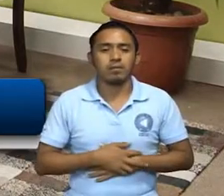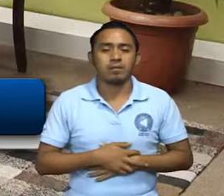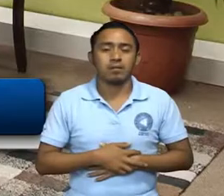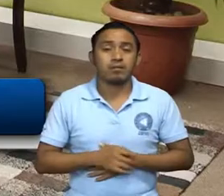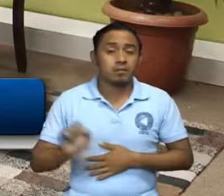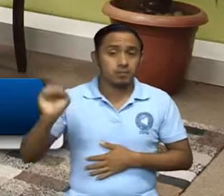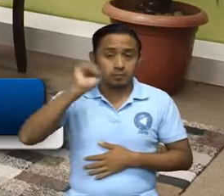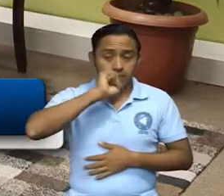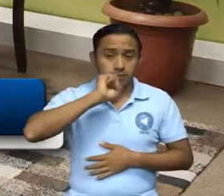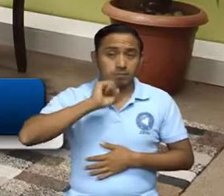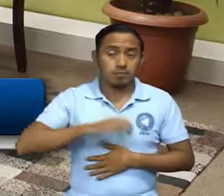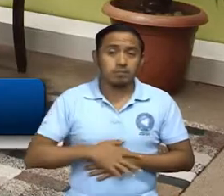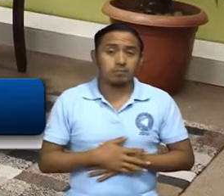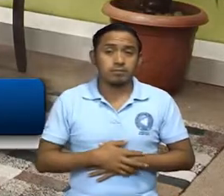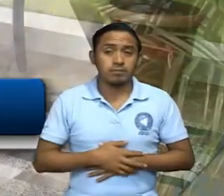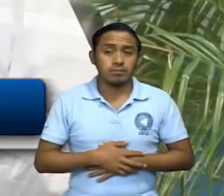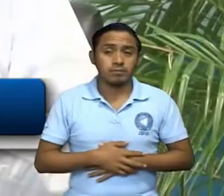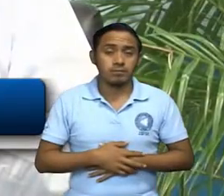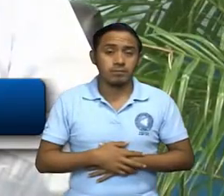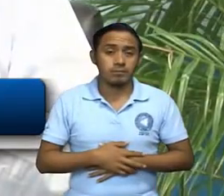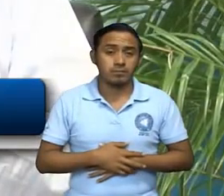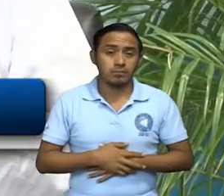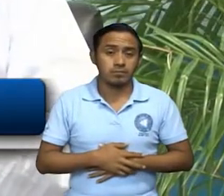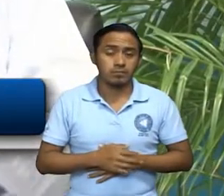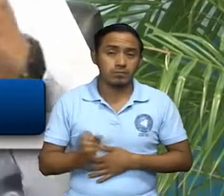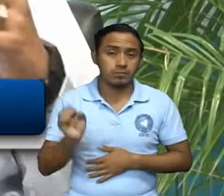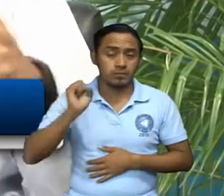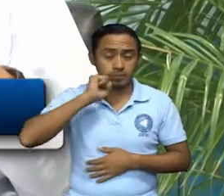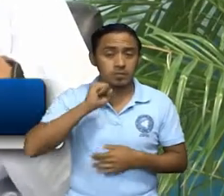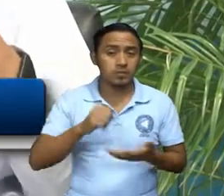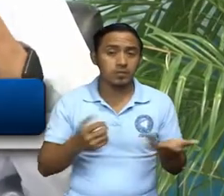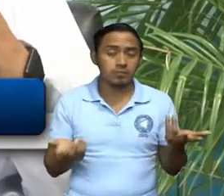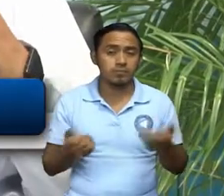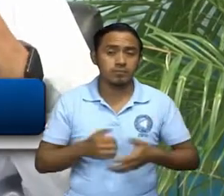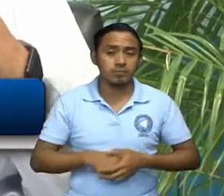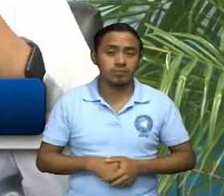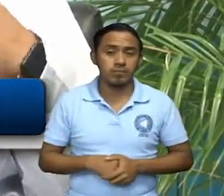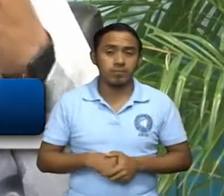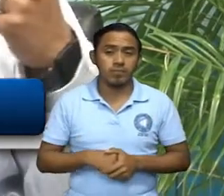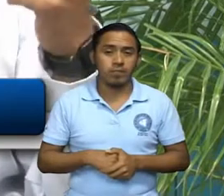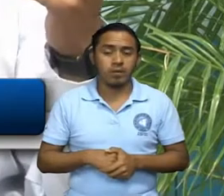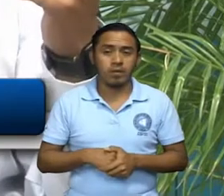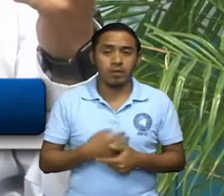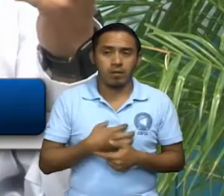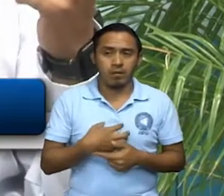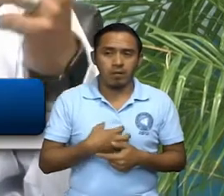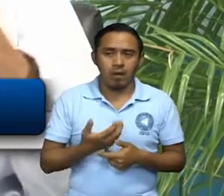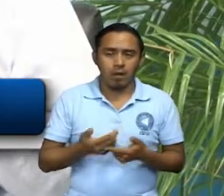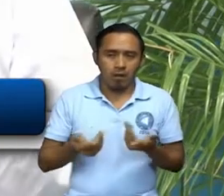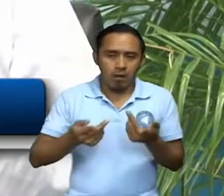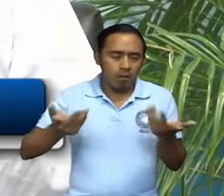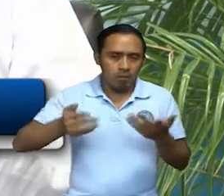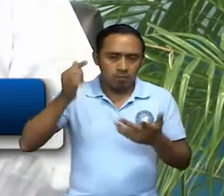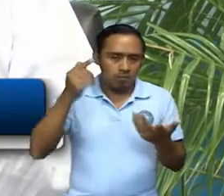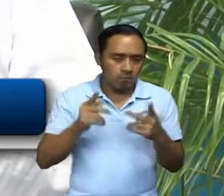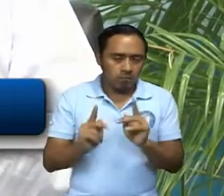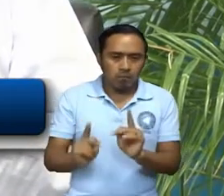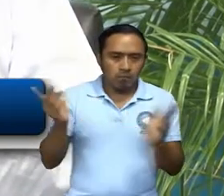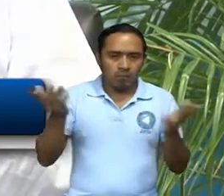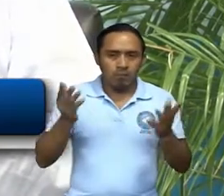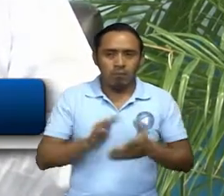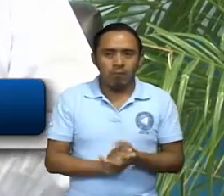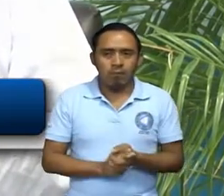sí, ya de por sí el golpe ya te causa lo que es una desvariación de lo que es la conciencia de la persona, pero peor